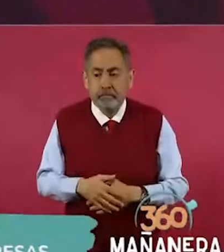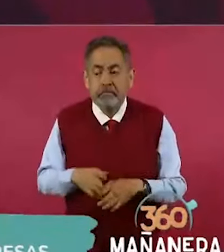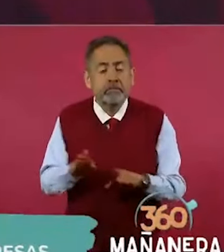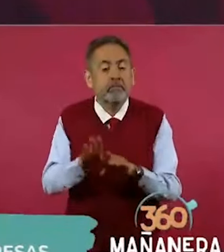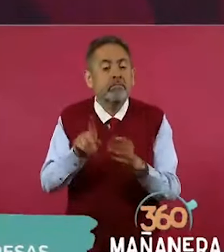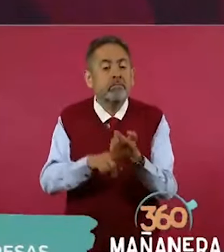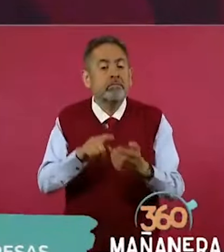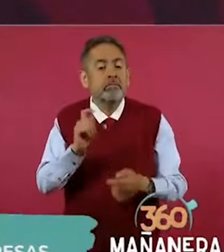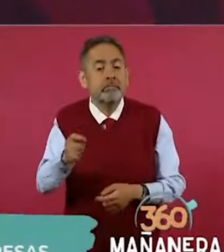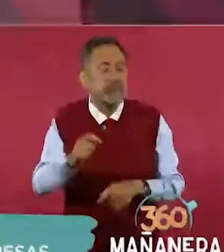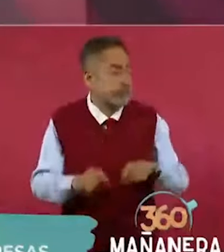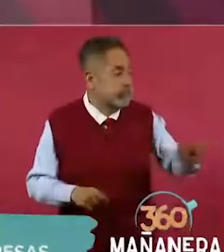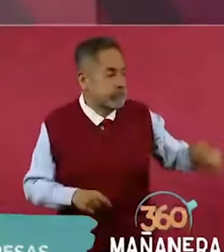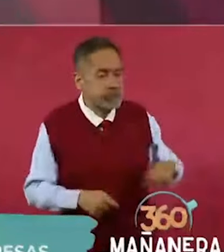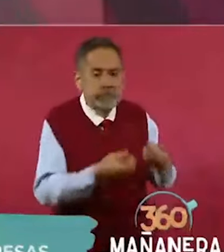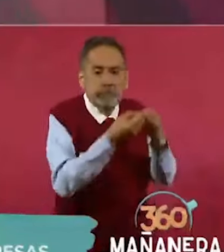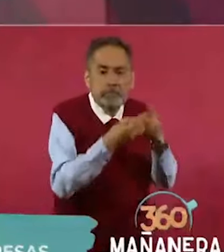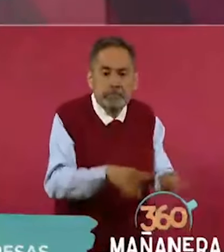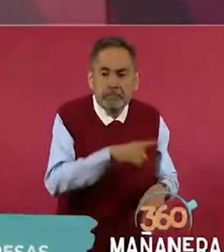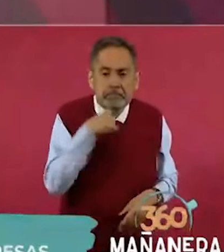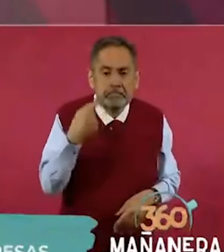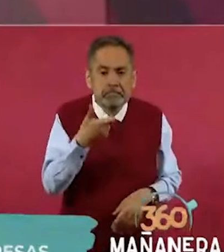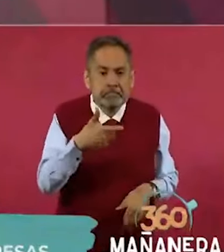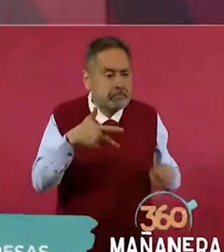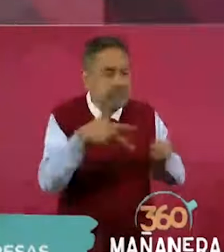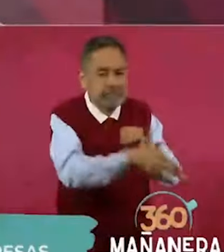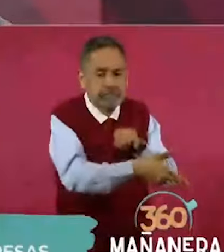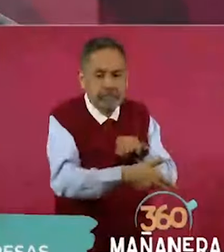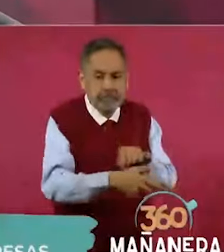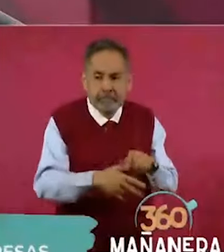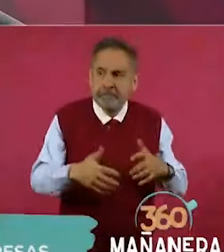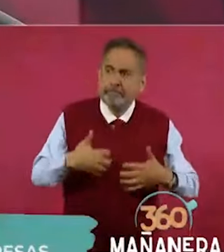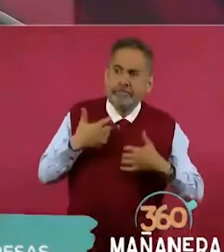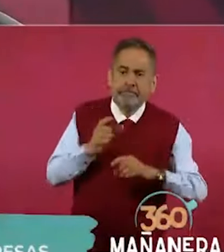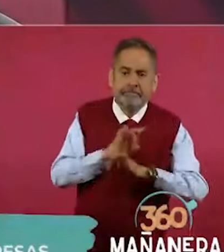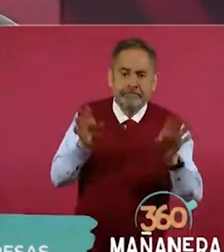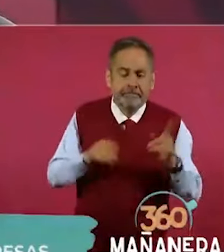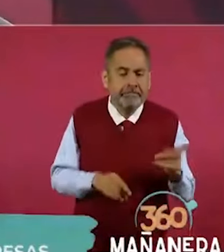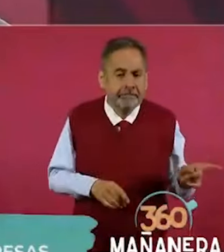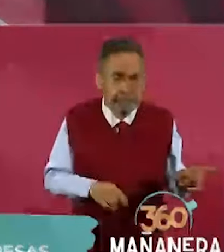intereses que se tocaron